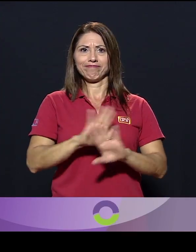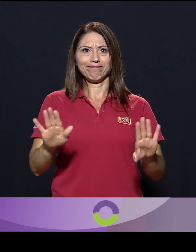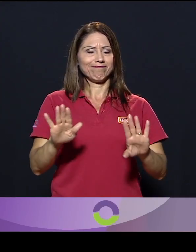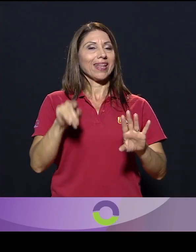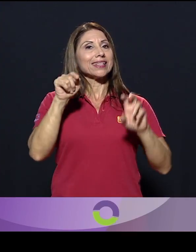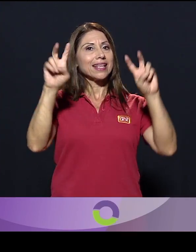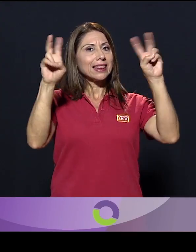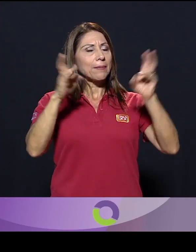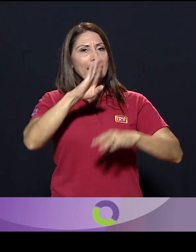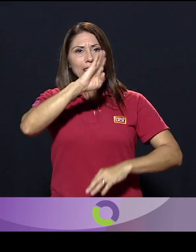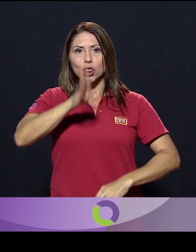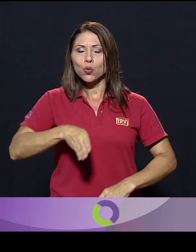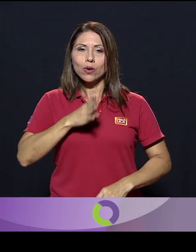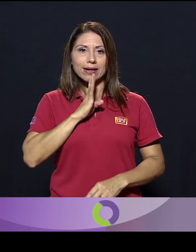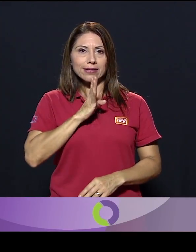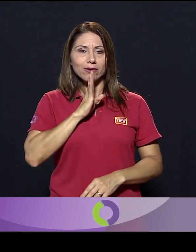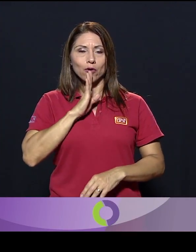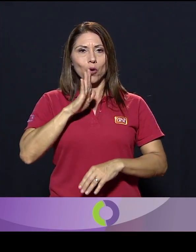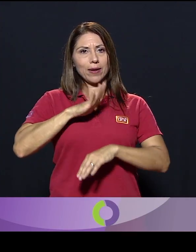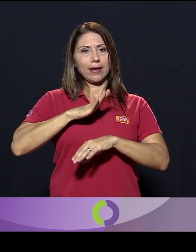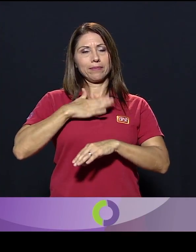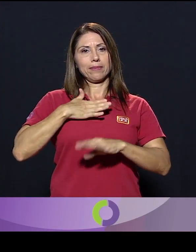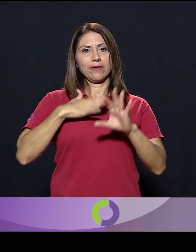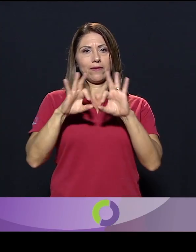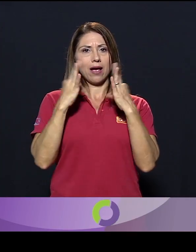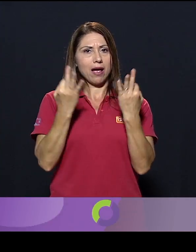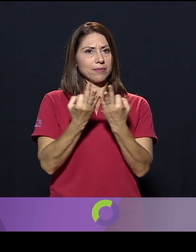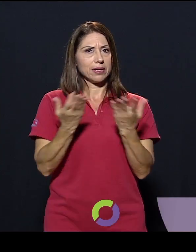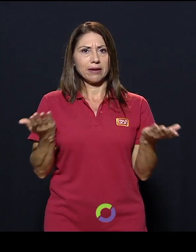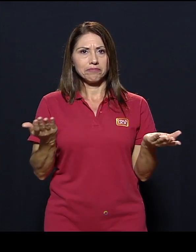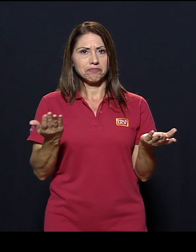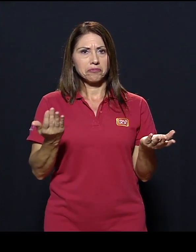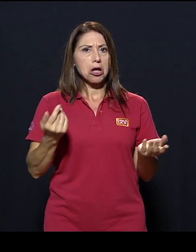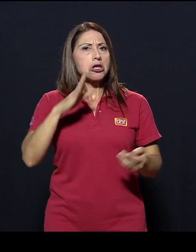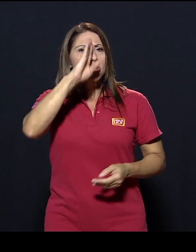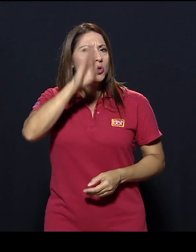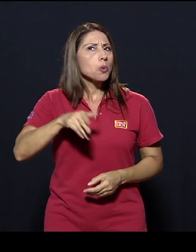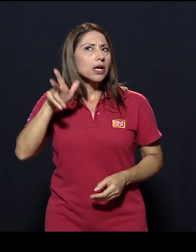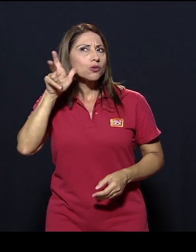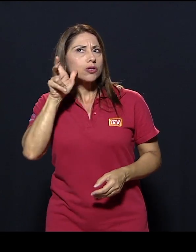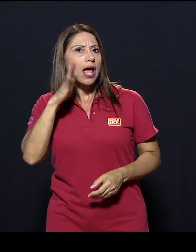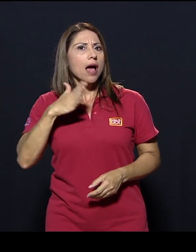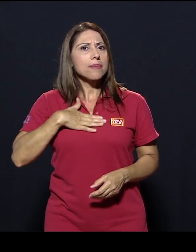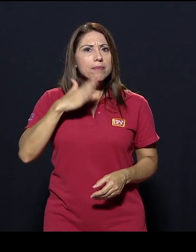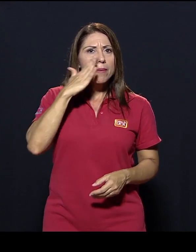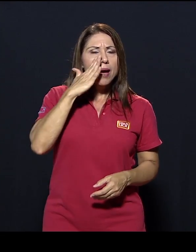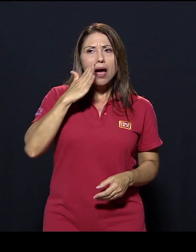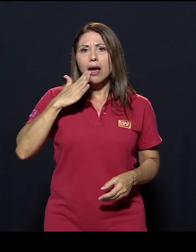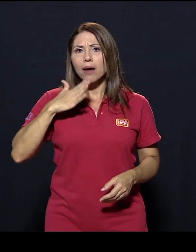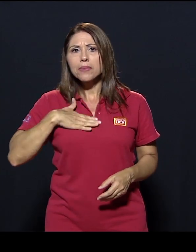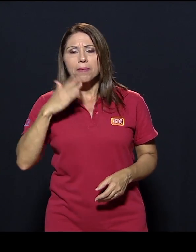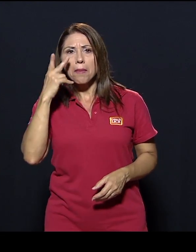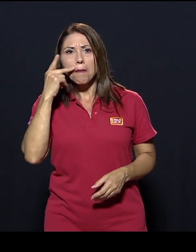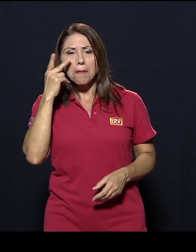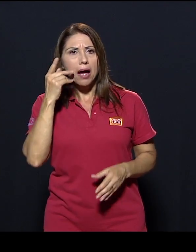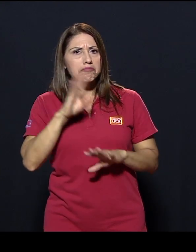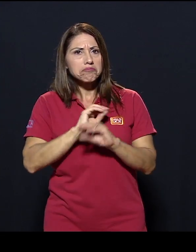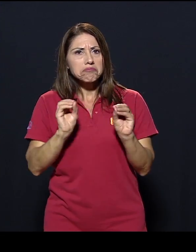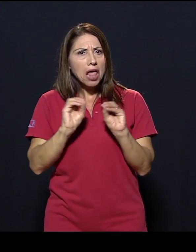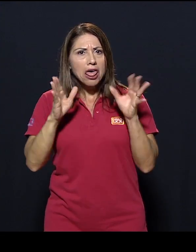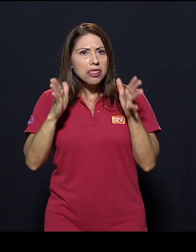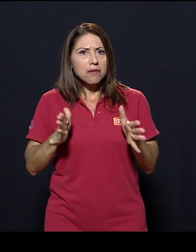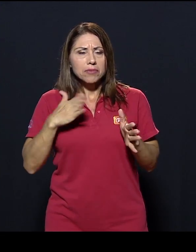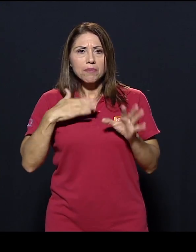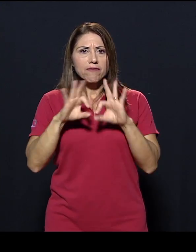o sea, nunca fue un tema de hablar en familia. Nunca lo escuché decir ni de mi mamá, ni de mi papá,